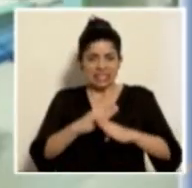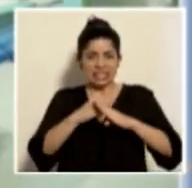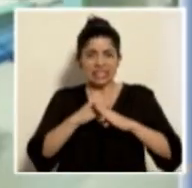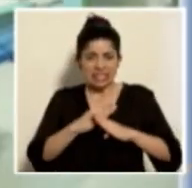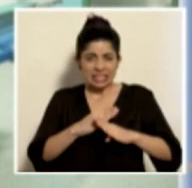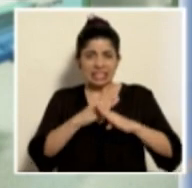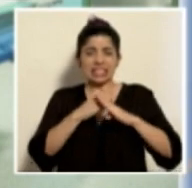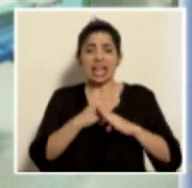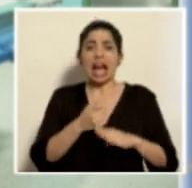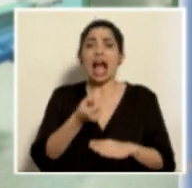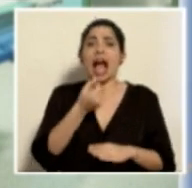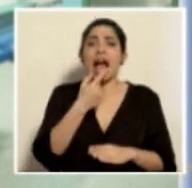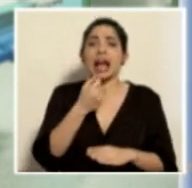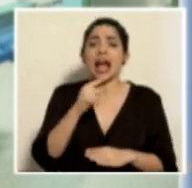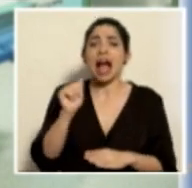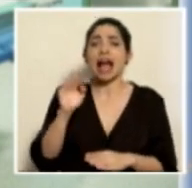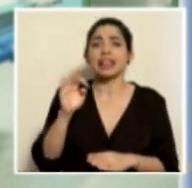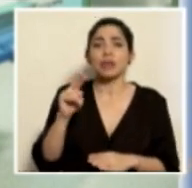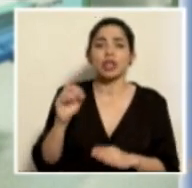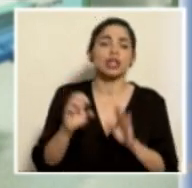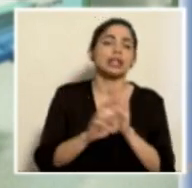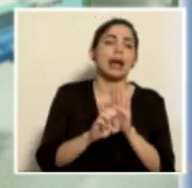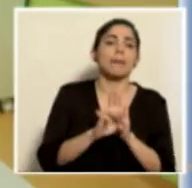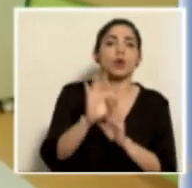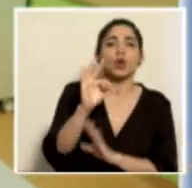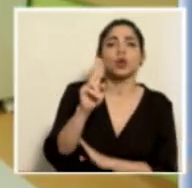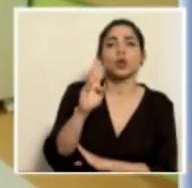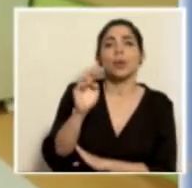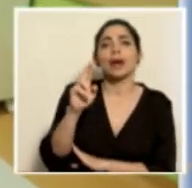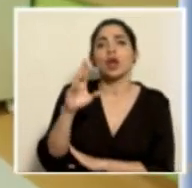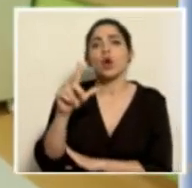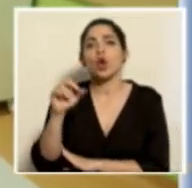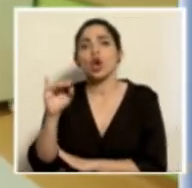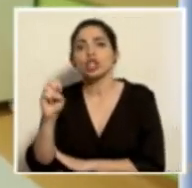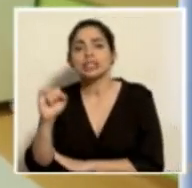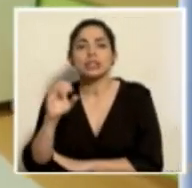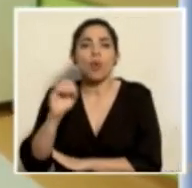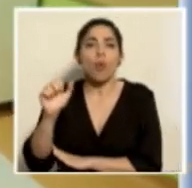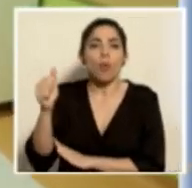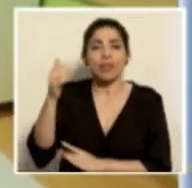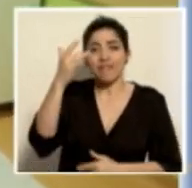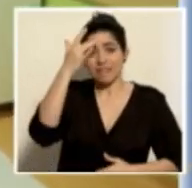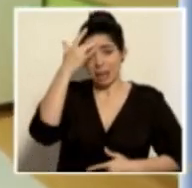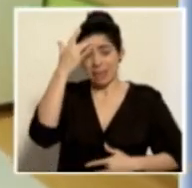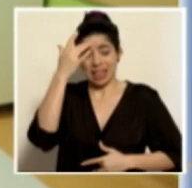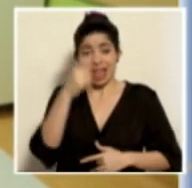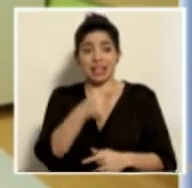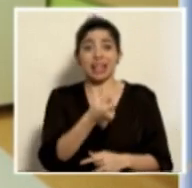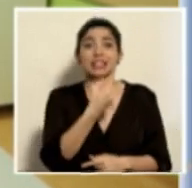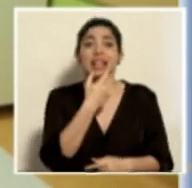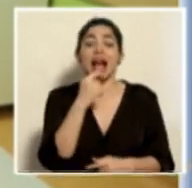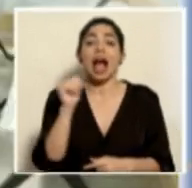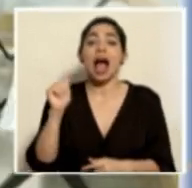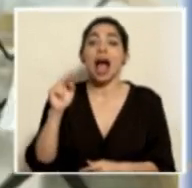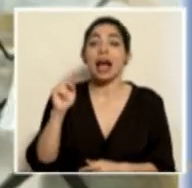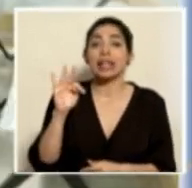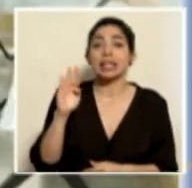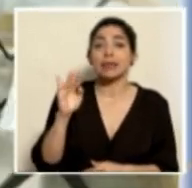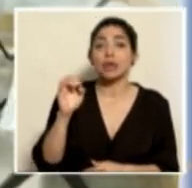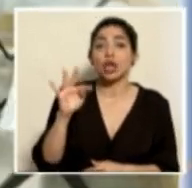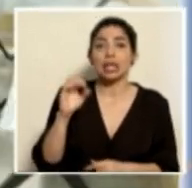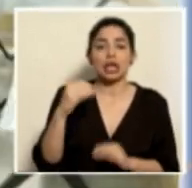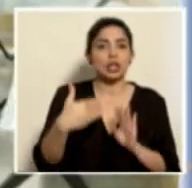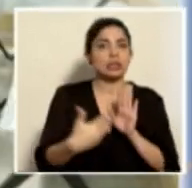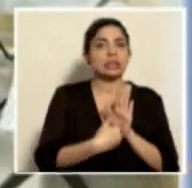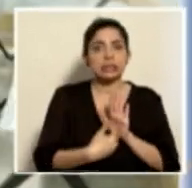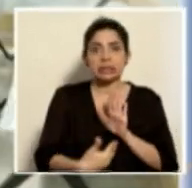multiresistente a antibióticos, puede ser tuberculosis, puede ser otros tipos de patógenos, y donde hay que proteger al resto de la población